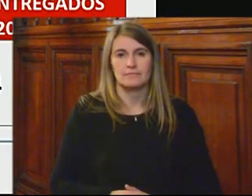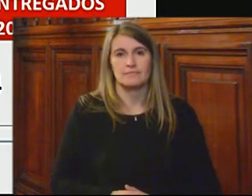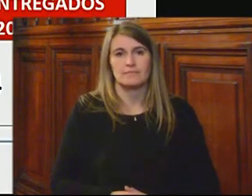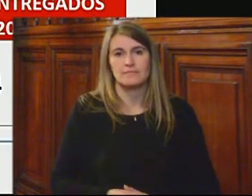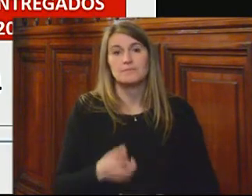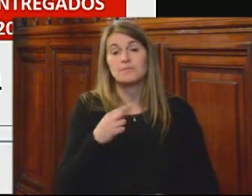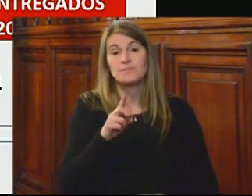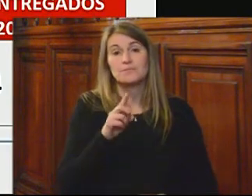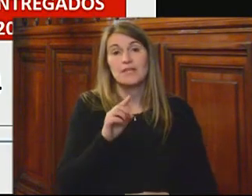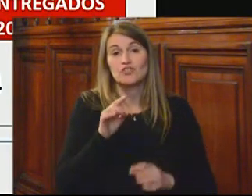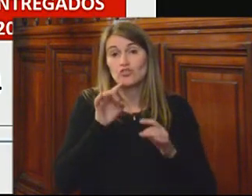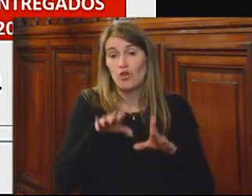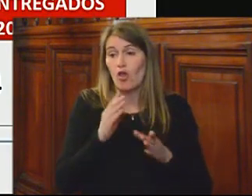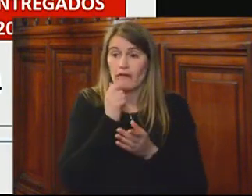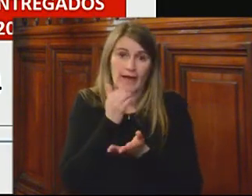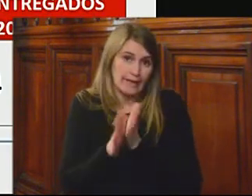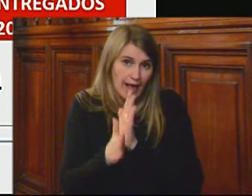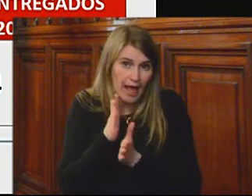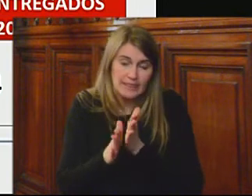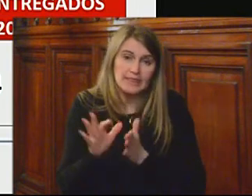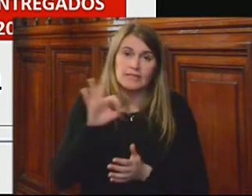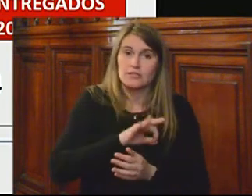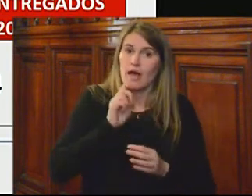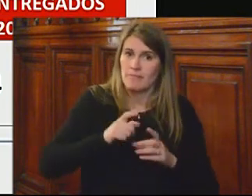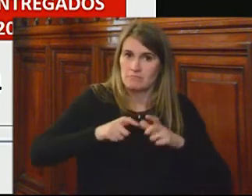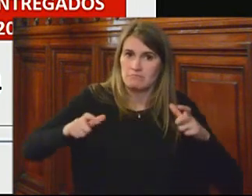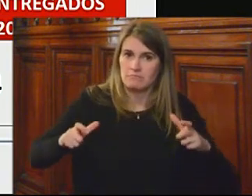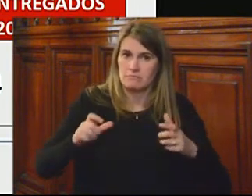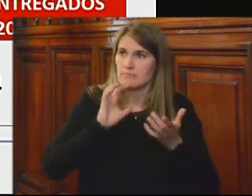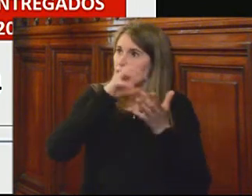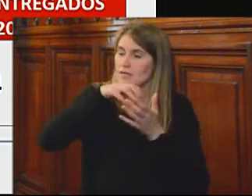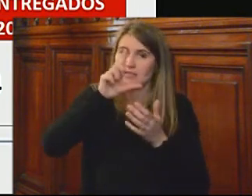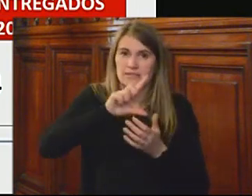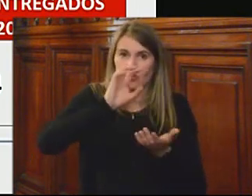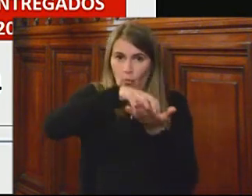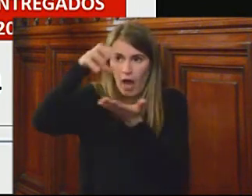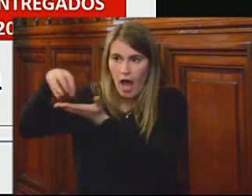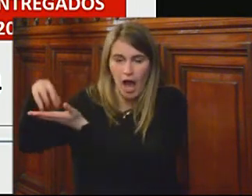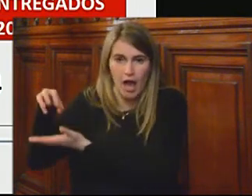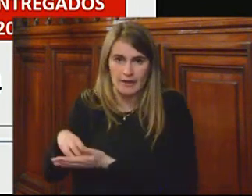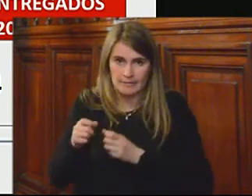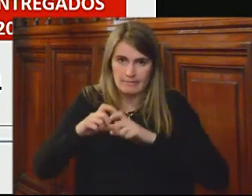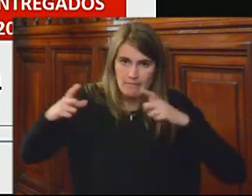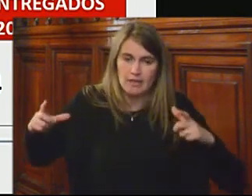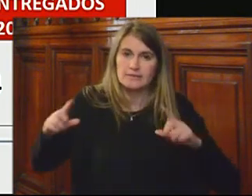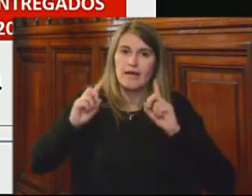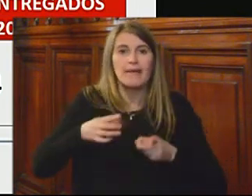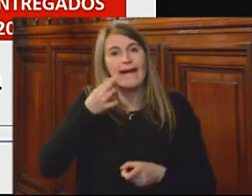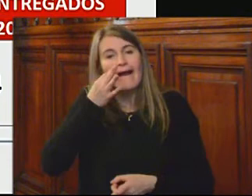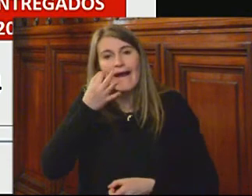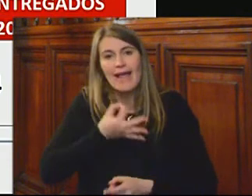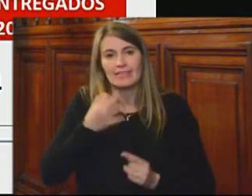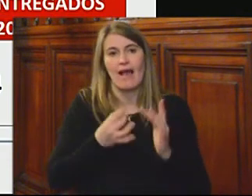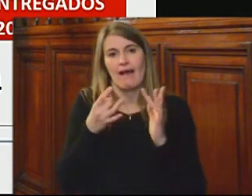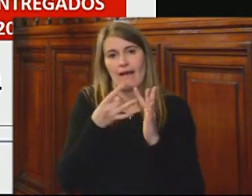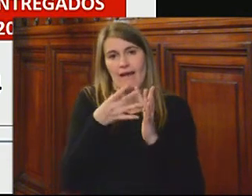Pero no solo es gratuidad, no solo es incremento de la infraestructura, es también medidas para la garantía de la calidad